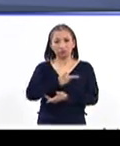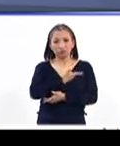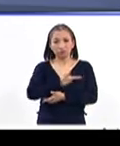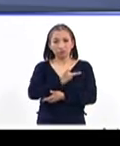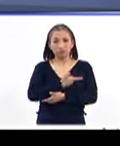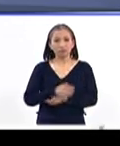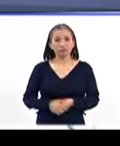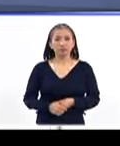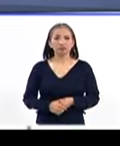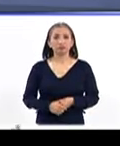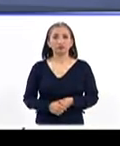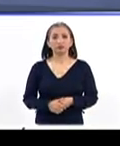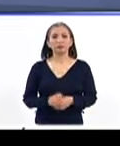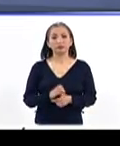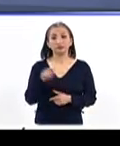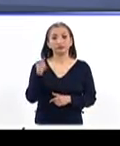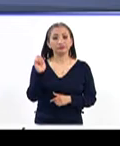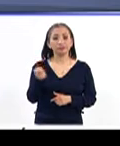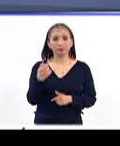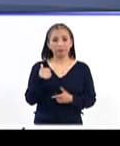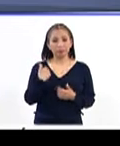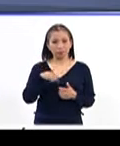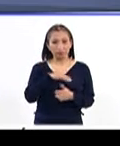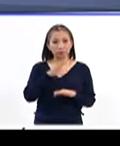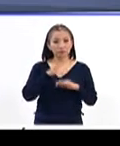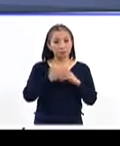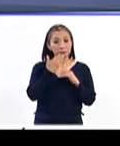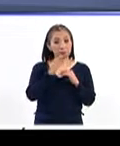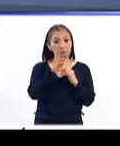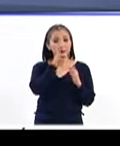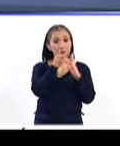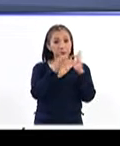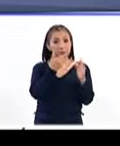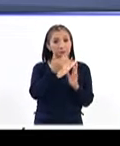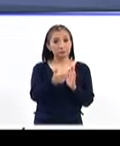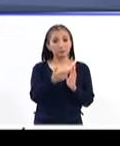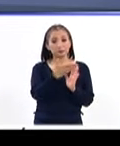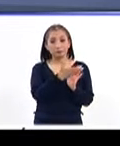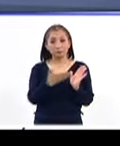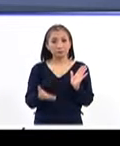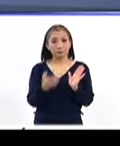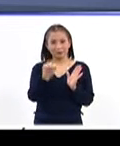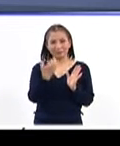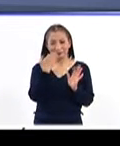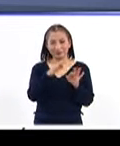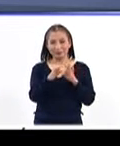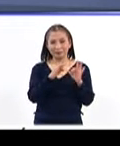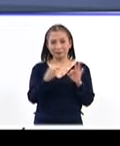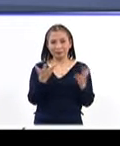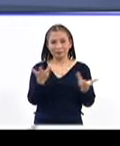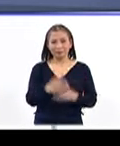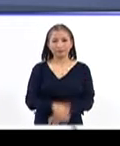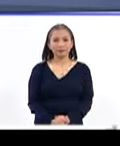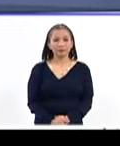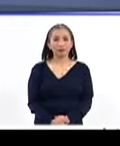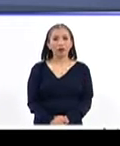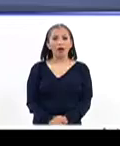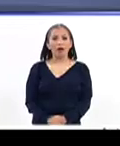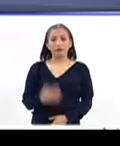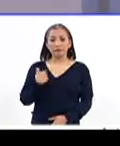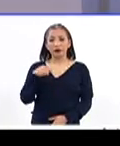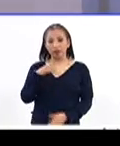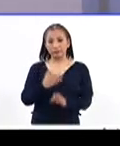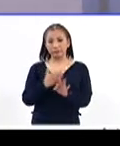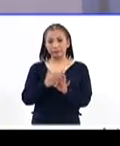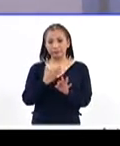muchísimo porque entonces eso significa que hemos dado buenos resultados, ¿no? en este trabajo que tenemos. Nos